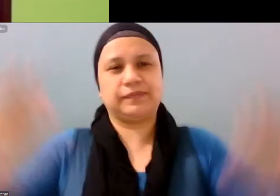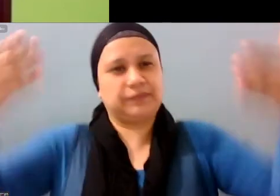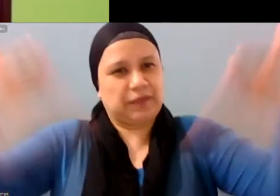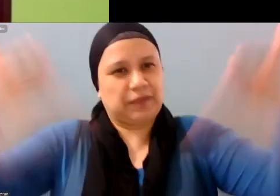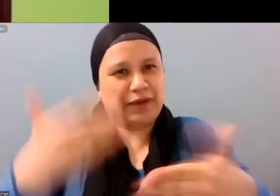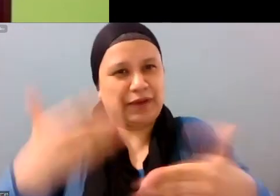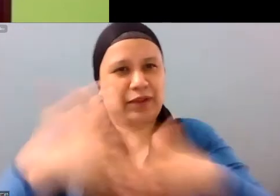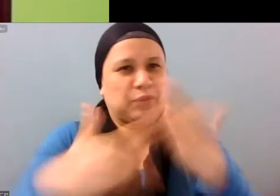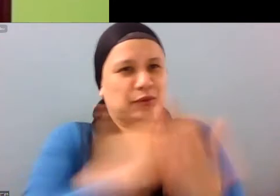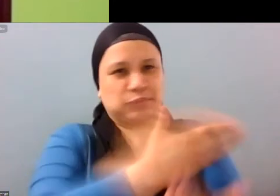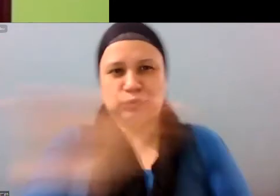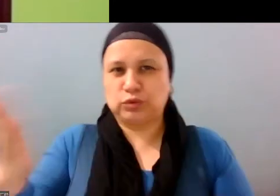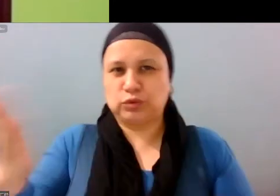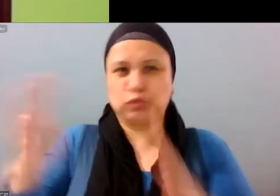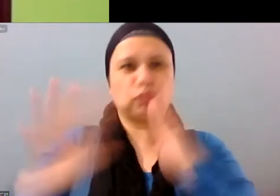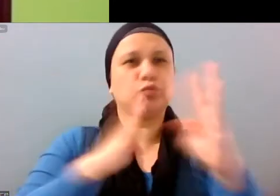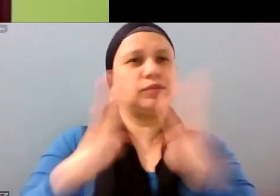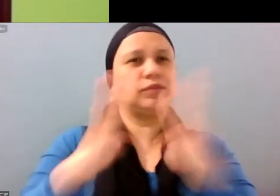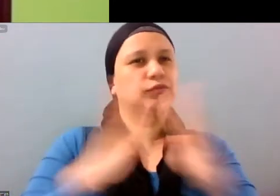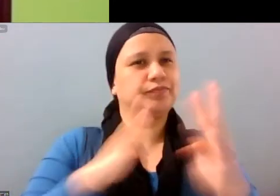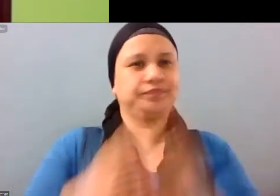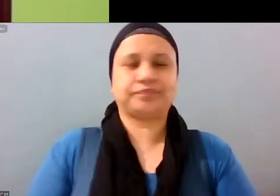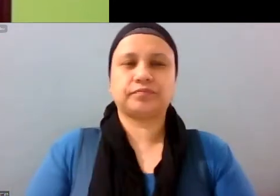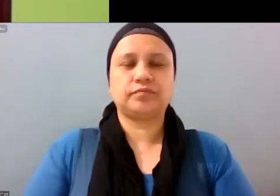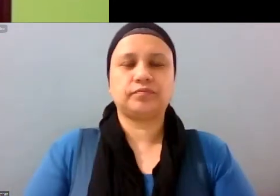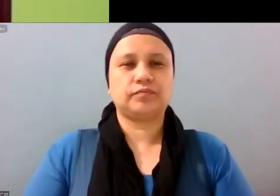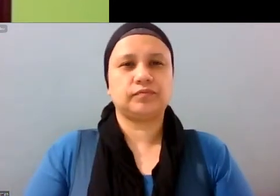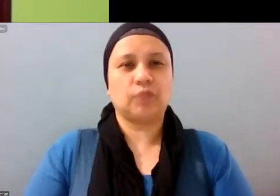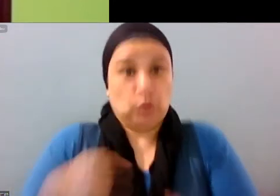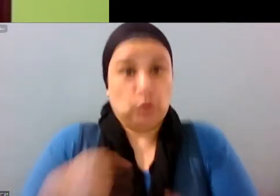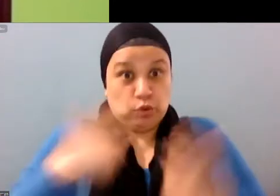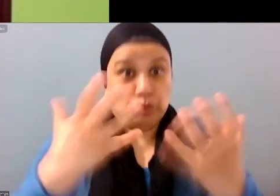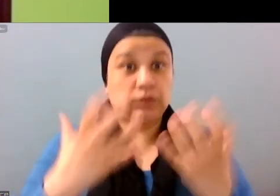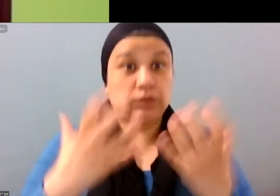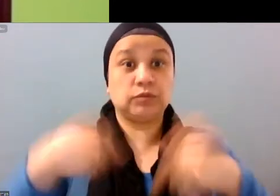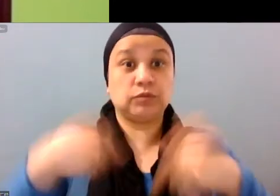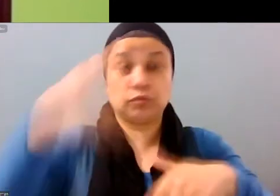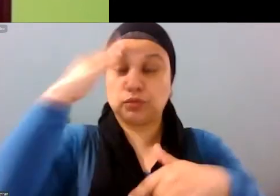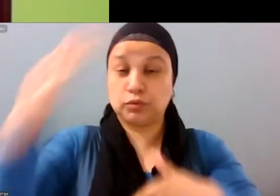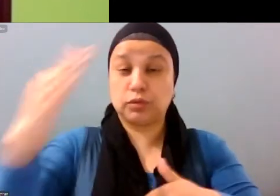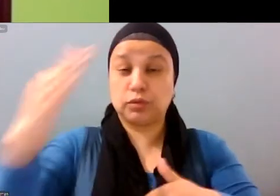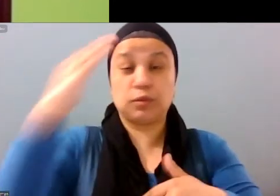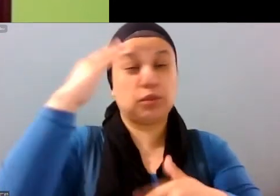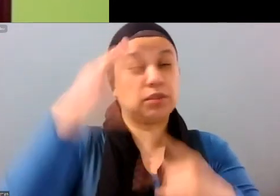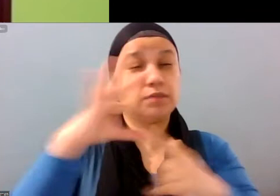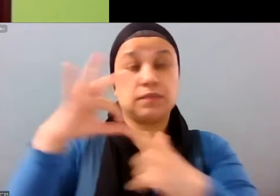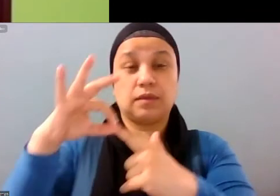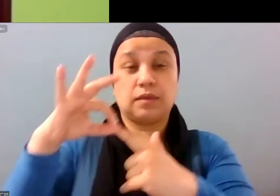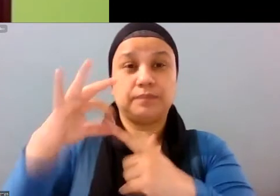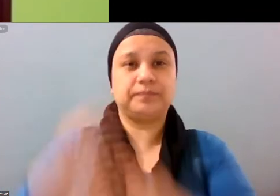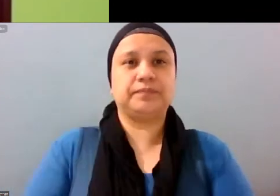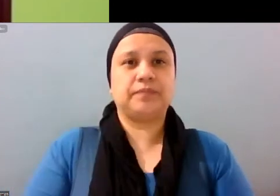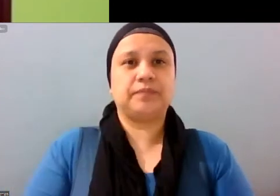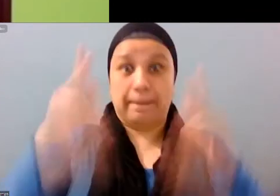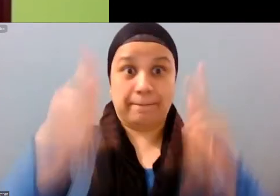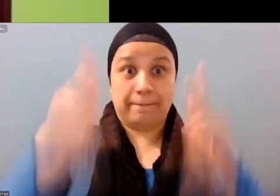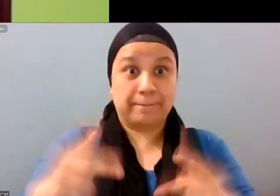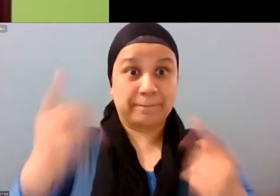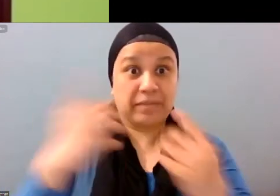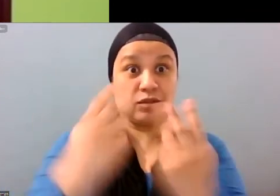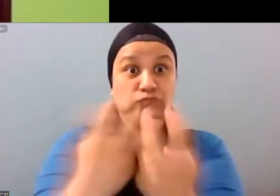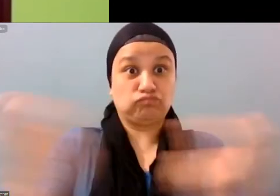este conversatorio. Queremos darle un saludo muy, muy especial a las personas panelistas que